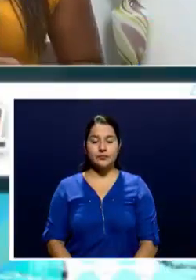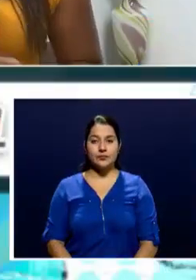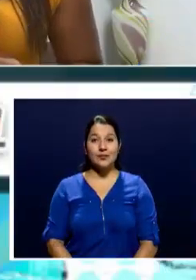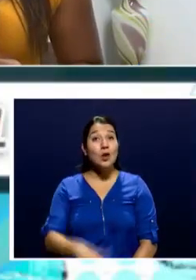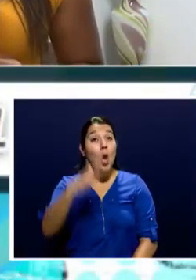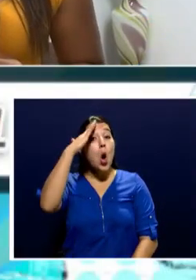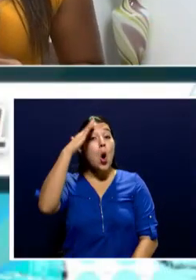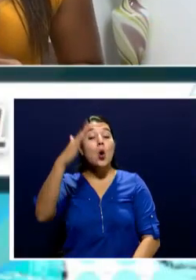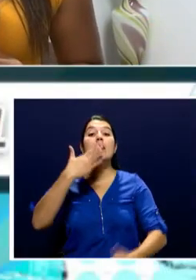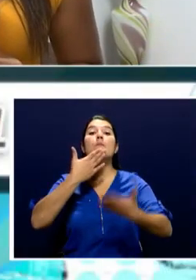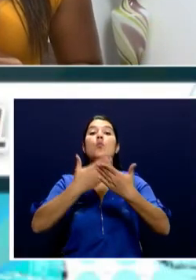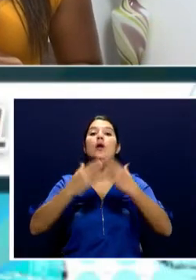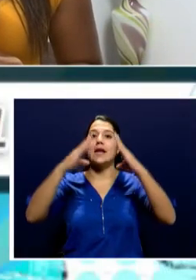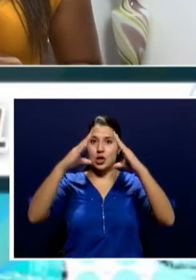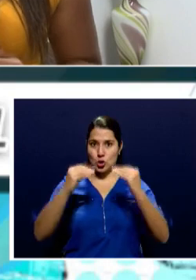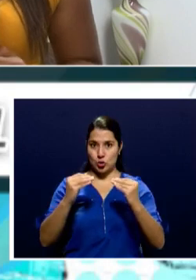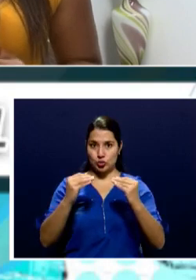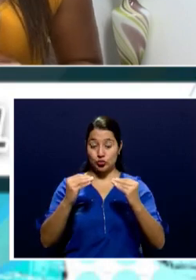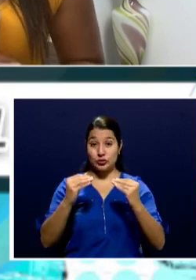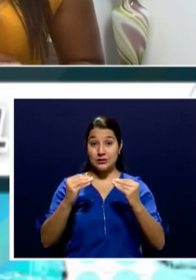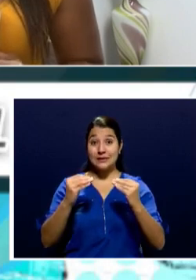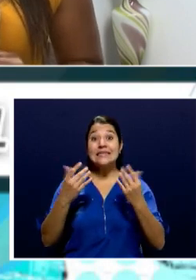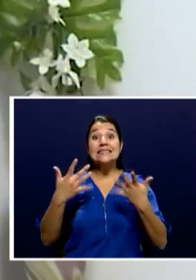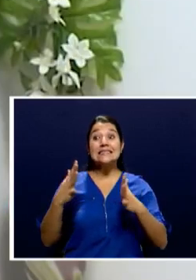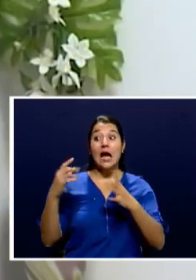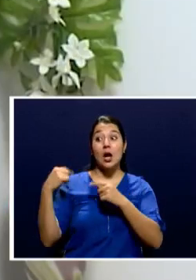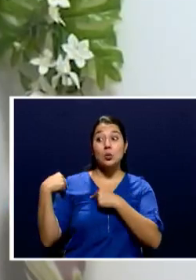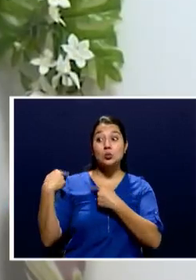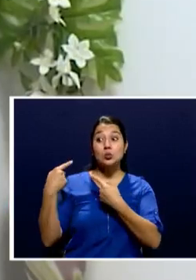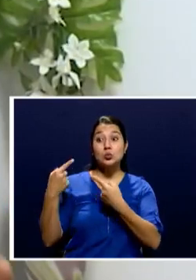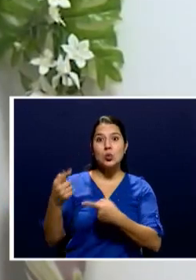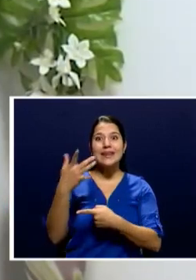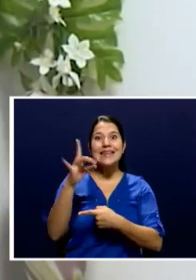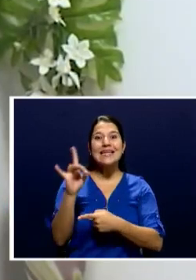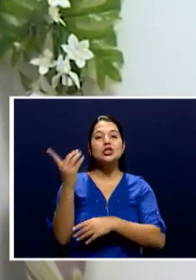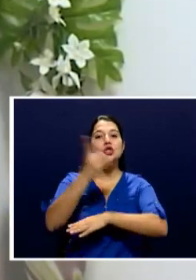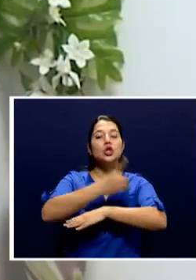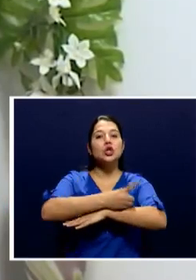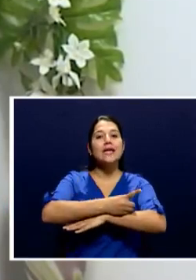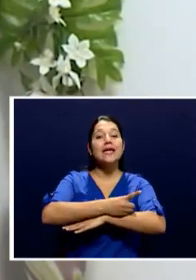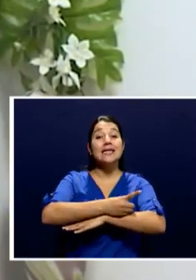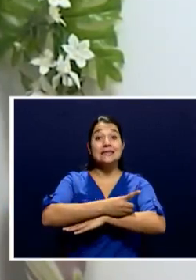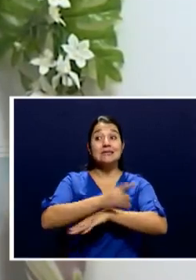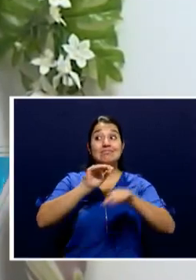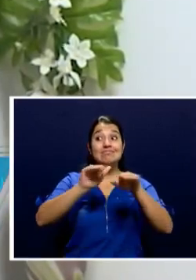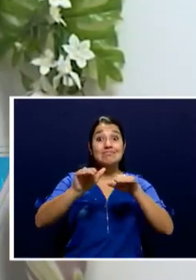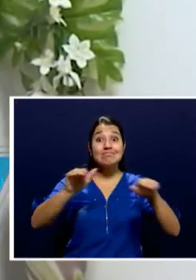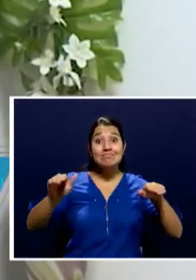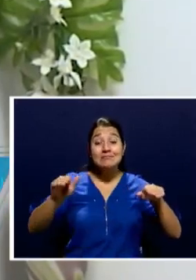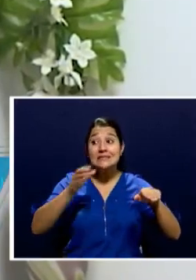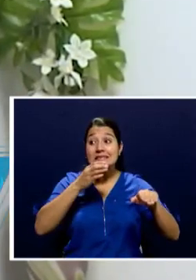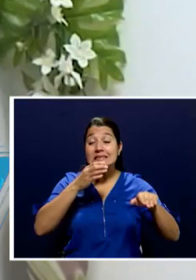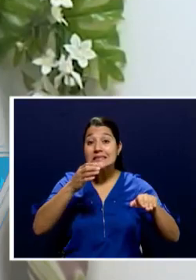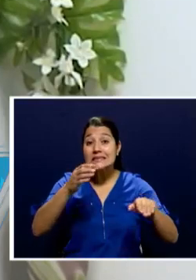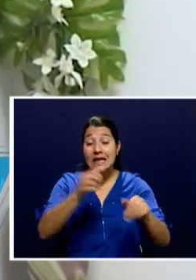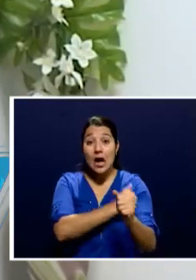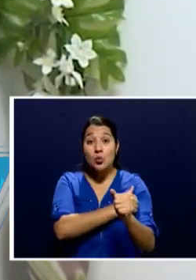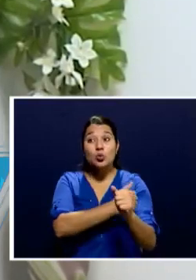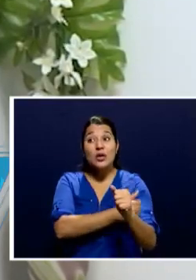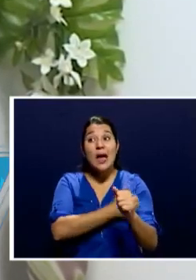Hola, ¿qué tal? Muy buenas noches. Ya son 18 días de este aislamiento social recomendado por las autoridades y precisamente